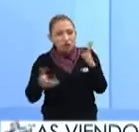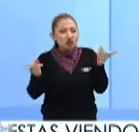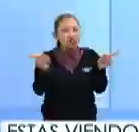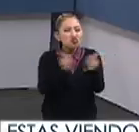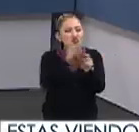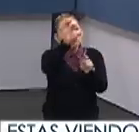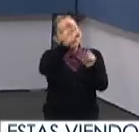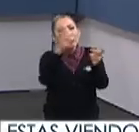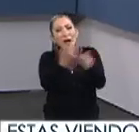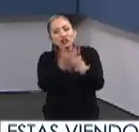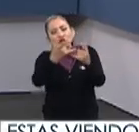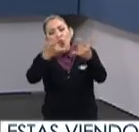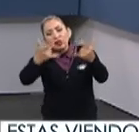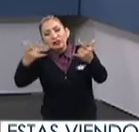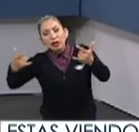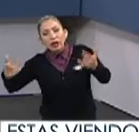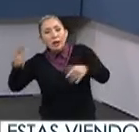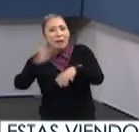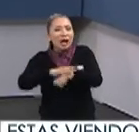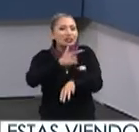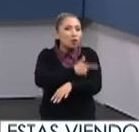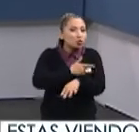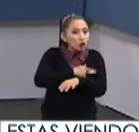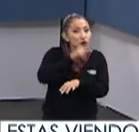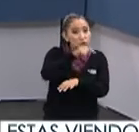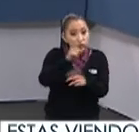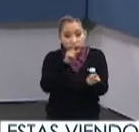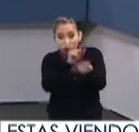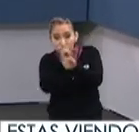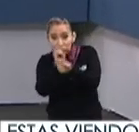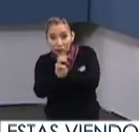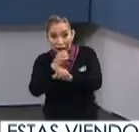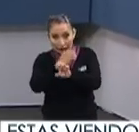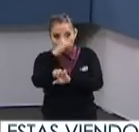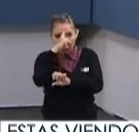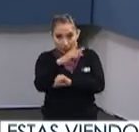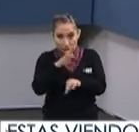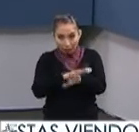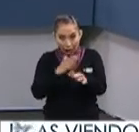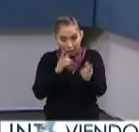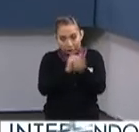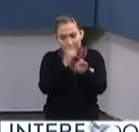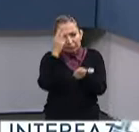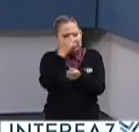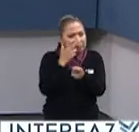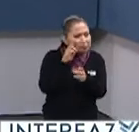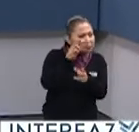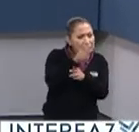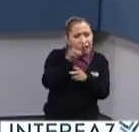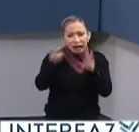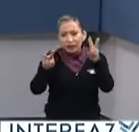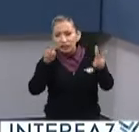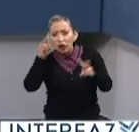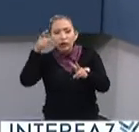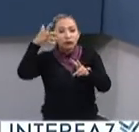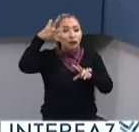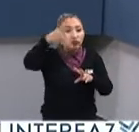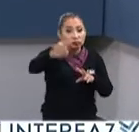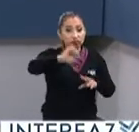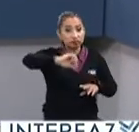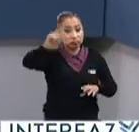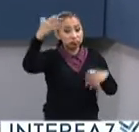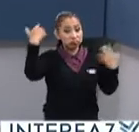resumen final. ¿Qué fue lo que más te gustó, Lalo? Estuviste muy de cerca, sobre todo en el Estado de México, revisando pues a estos